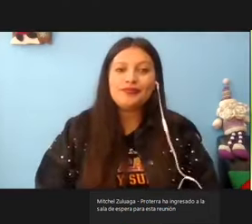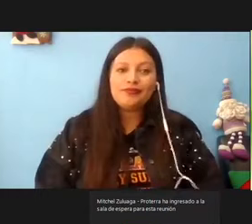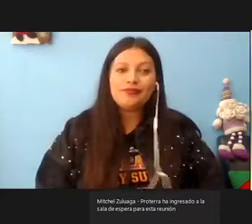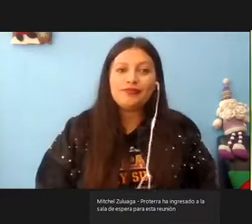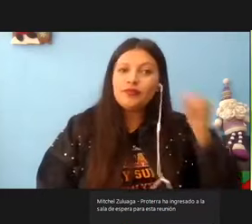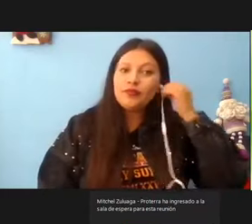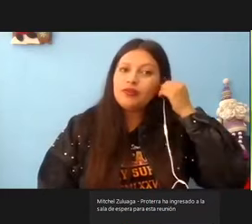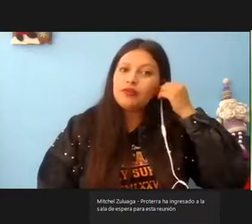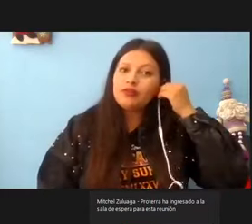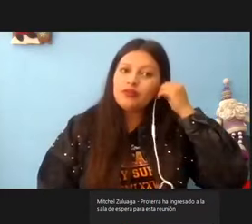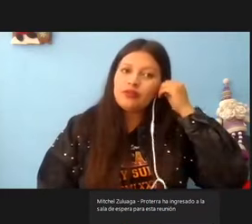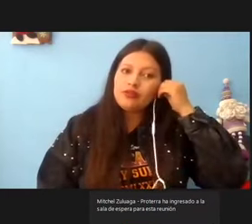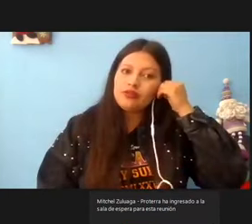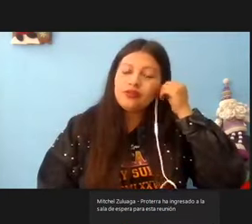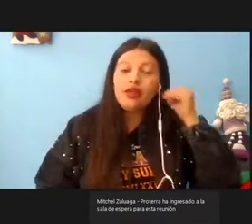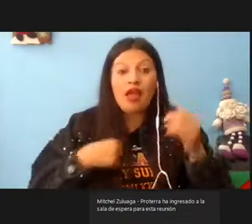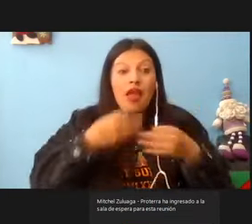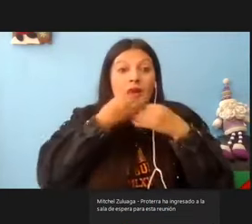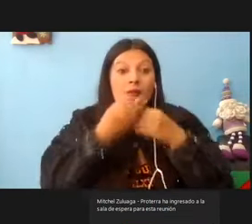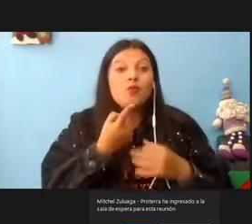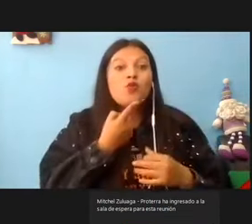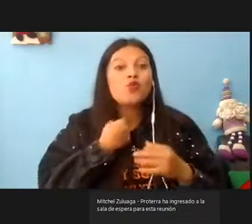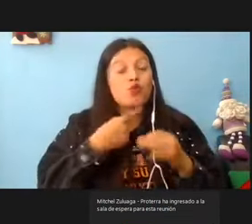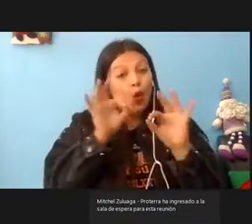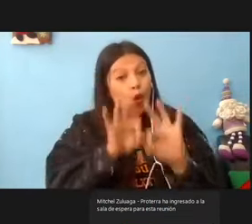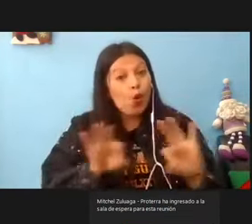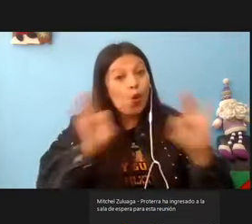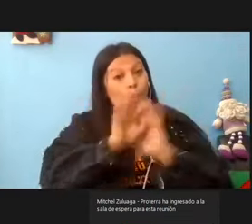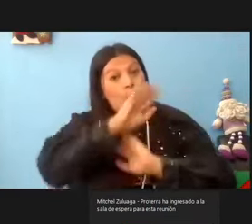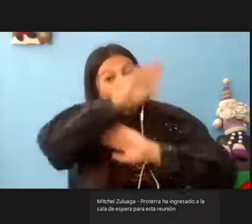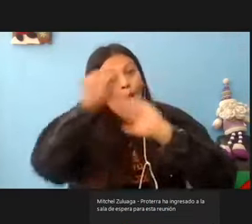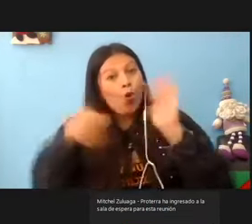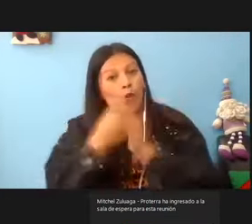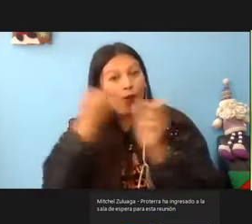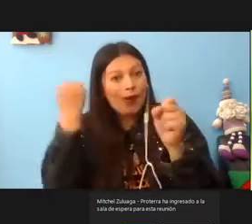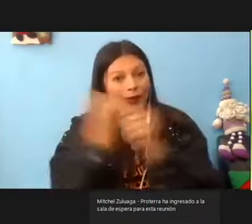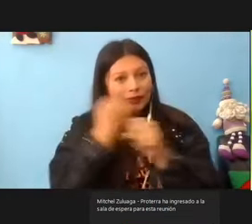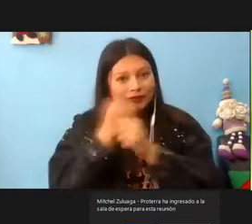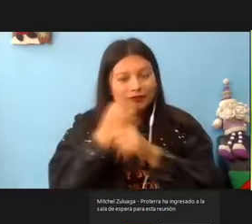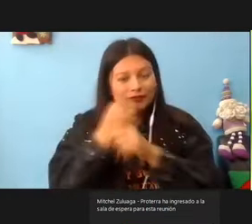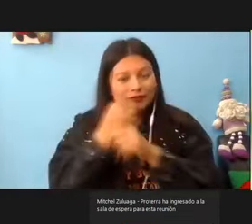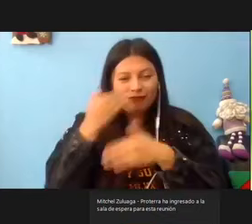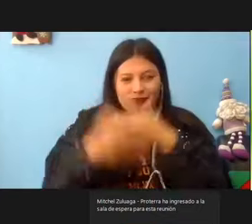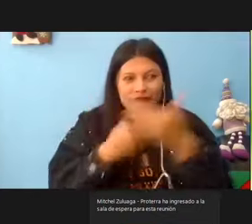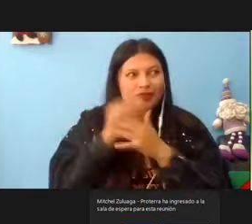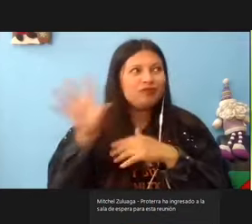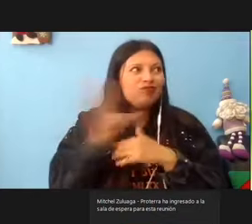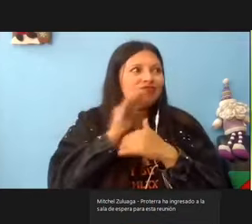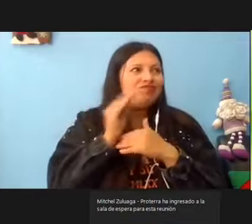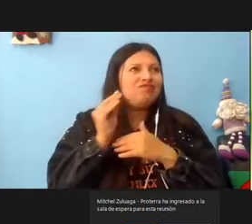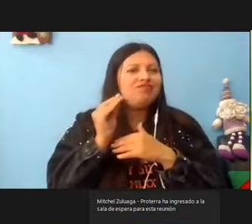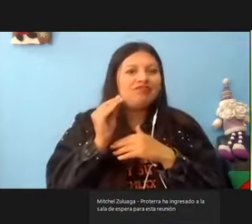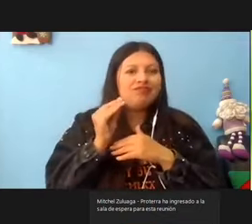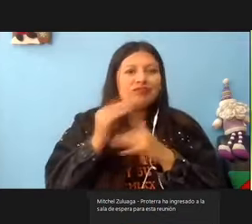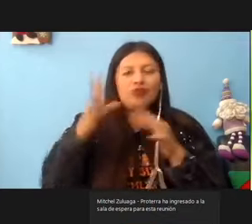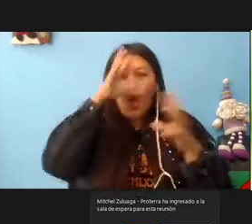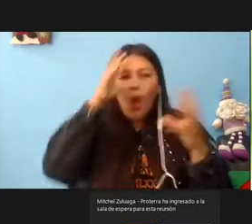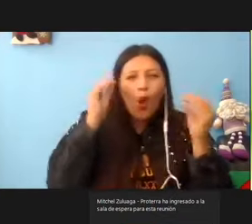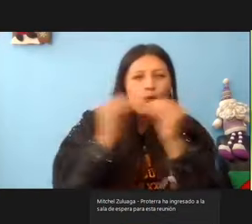Bueno, la verdad que me gustaría destacar, por un lado, todo el trabajo entre, digamos, todos los que hemos